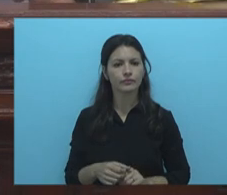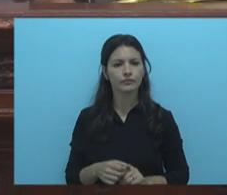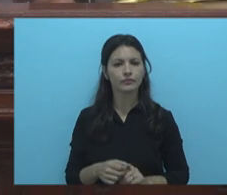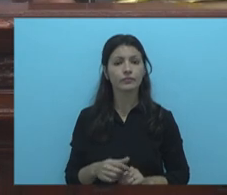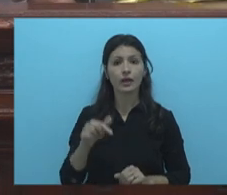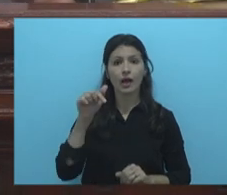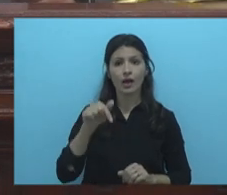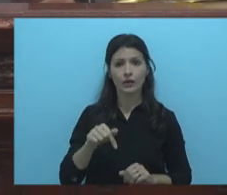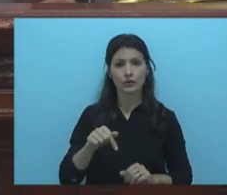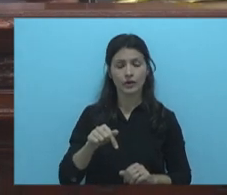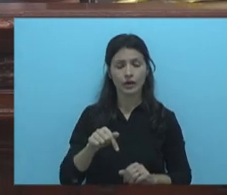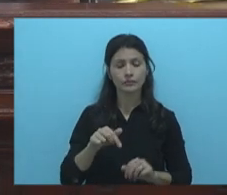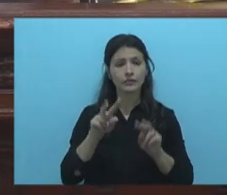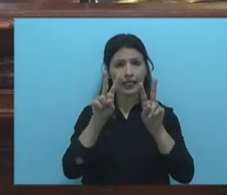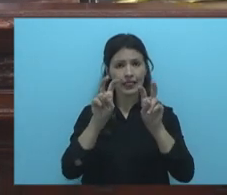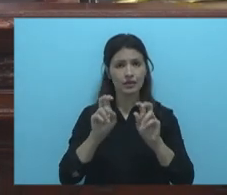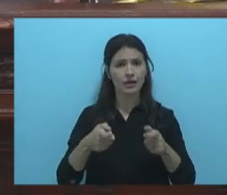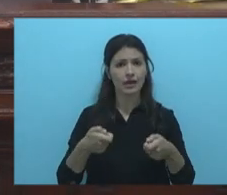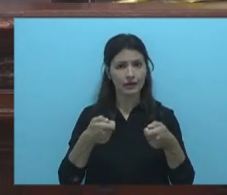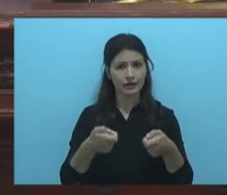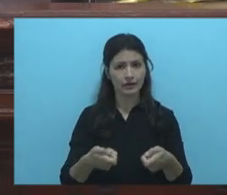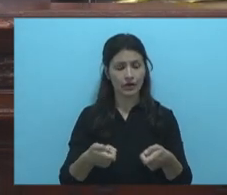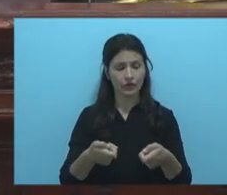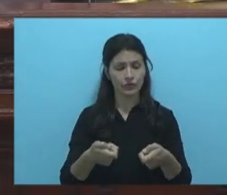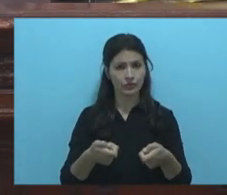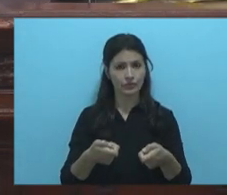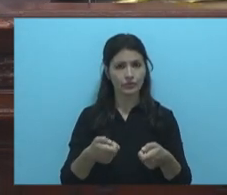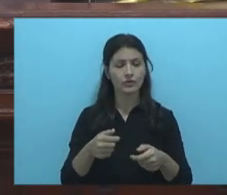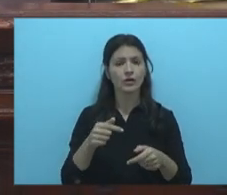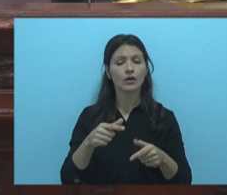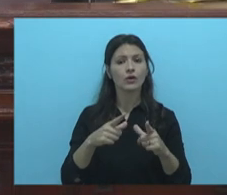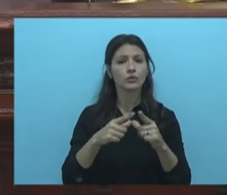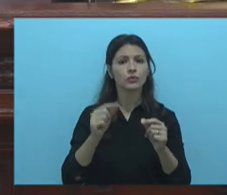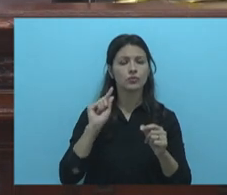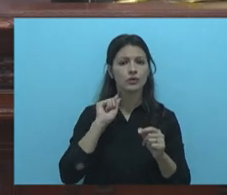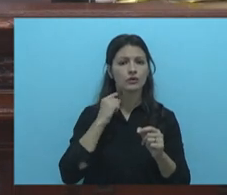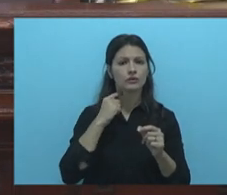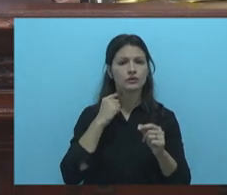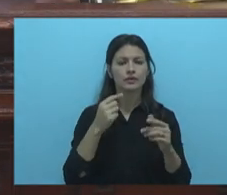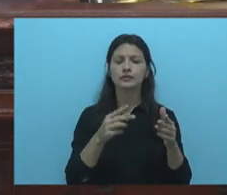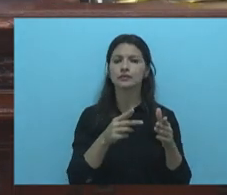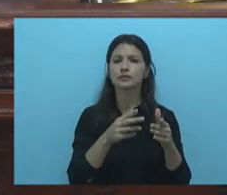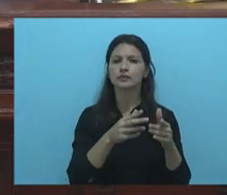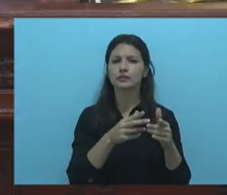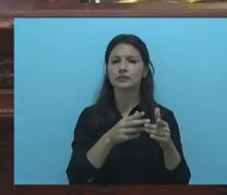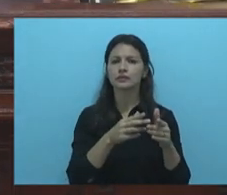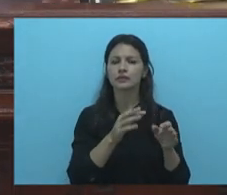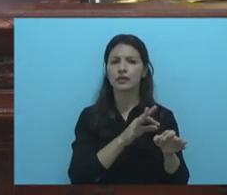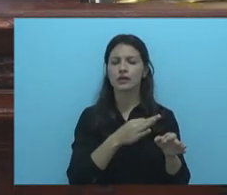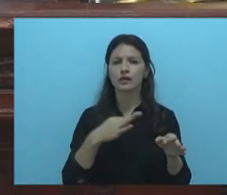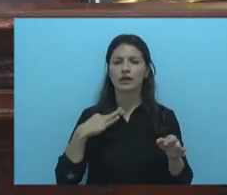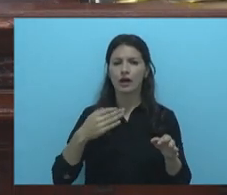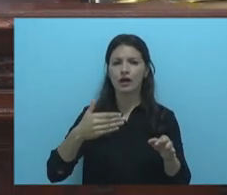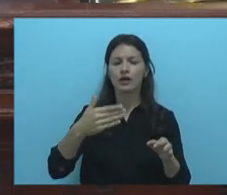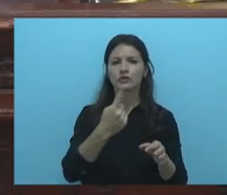a considerar los asuntos entrados. Asuntos entrados, número 13, periodo ordinario número 140, sesión número